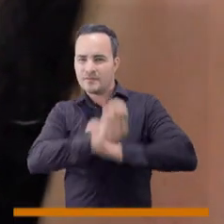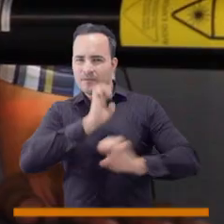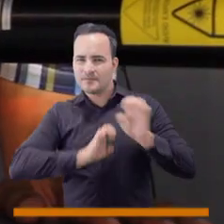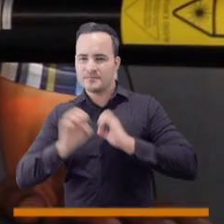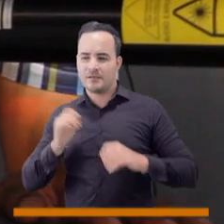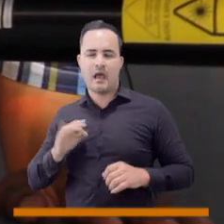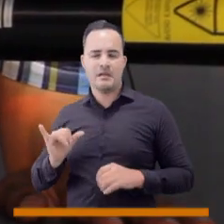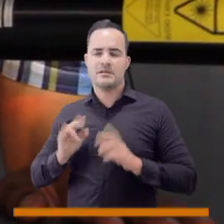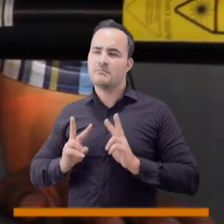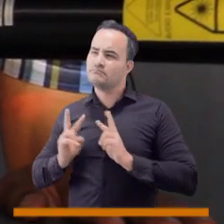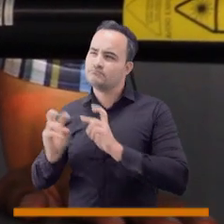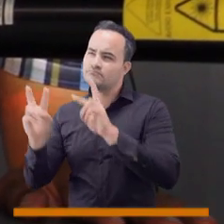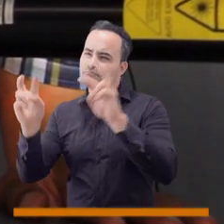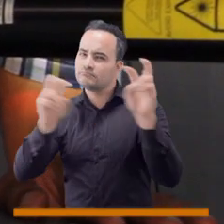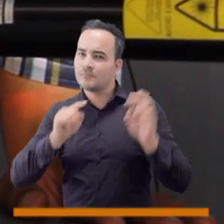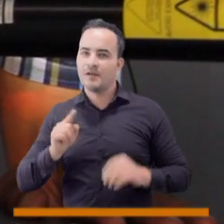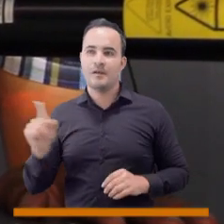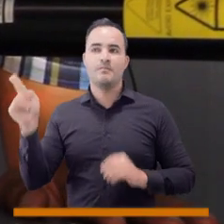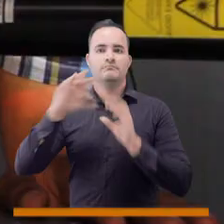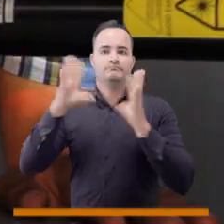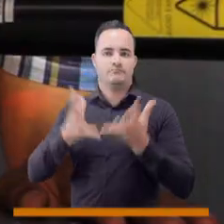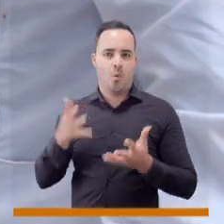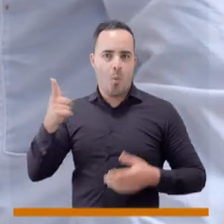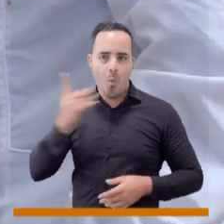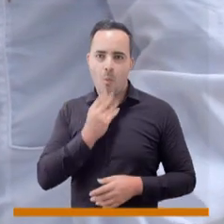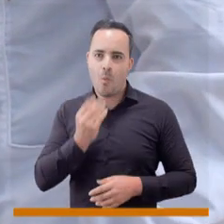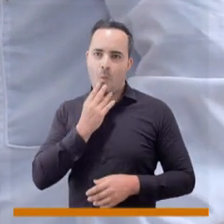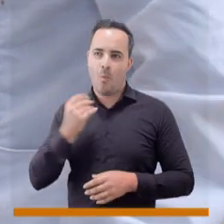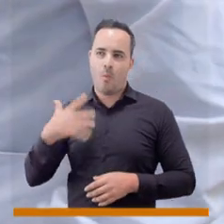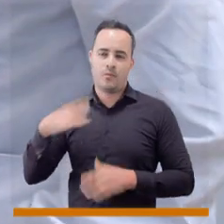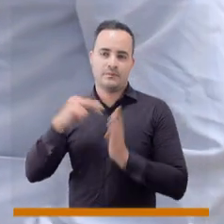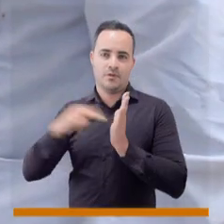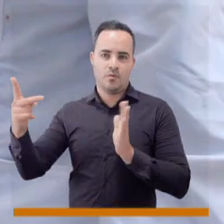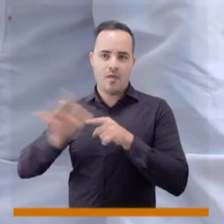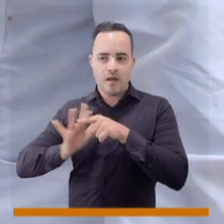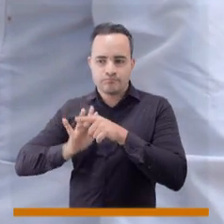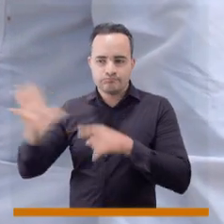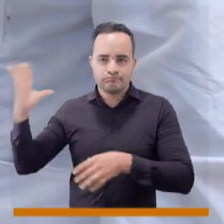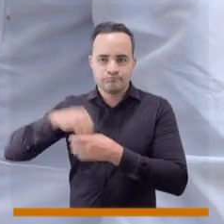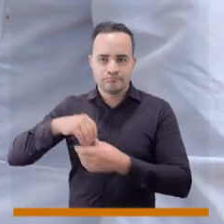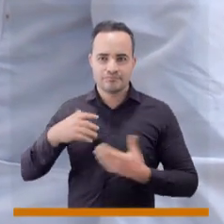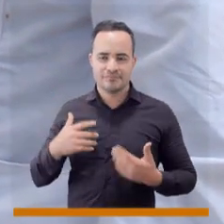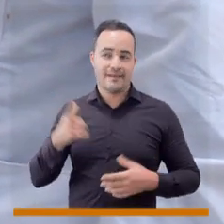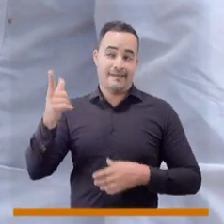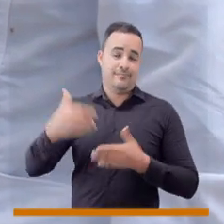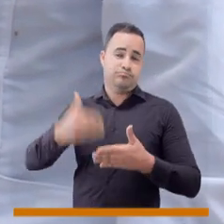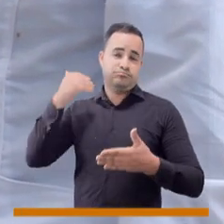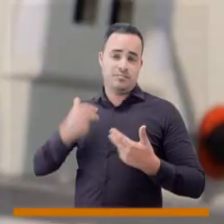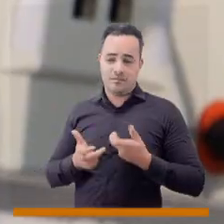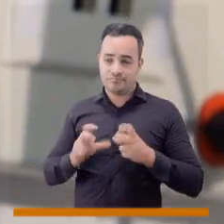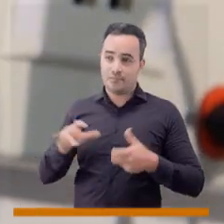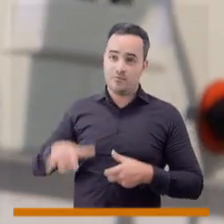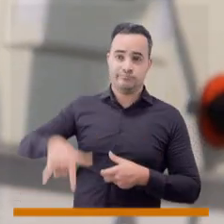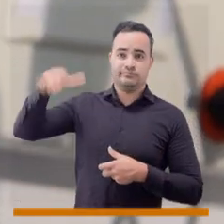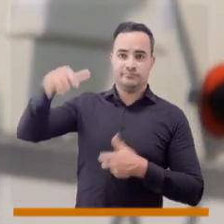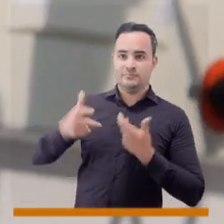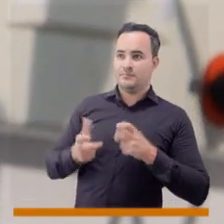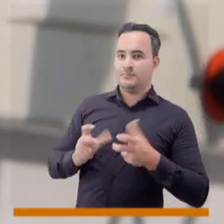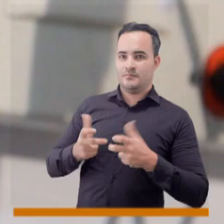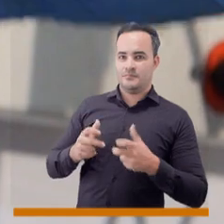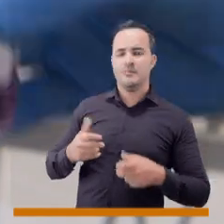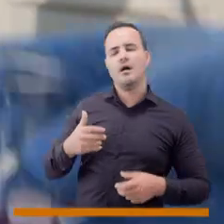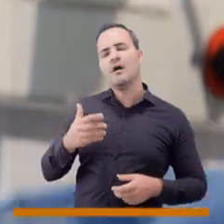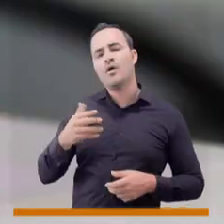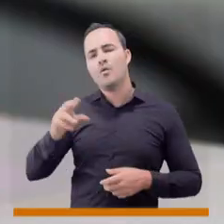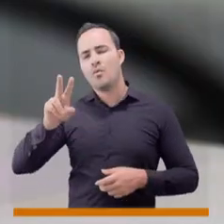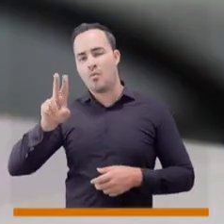muy bien que ha venido desarrollando Israel con la tecnología para empezar a implementar lo que nosotros conocemos como los drones. Desde el punto de vista del